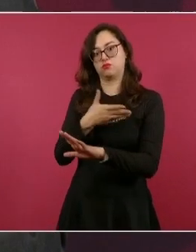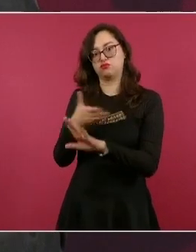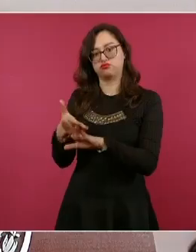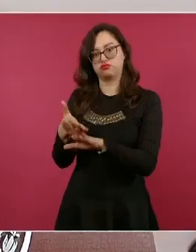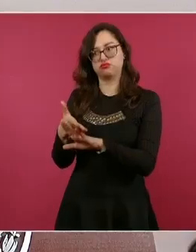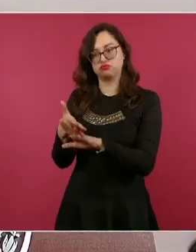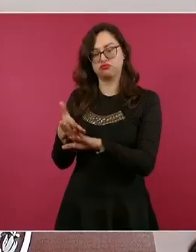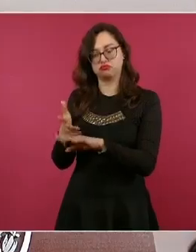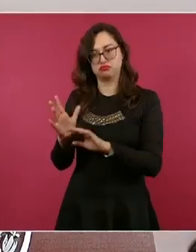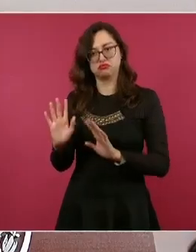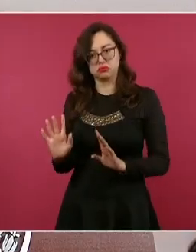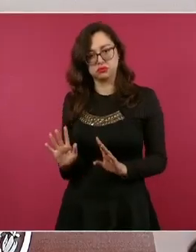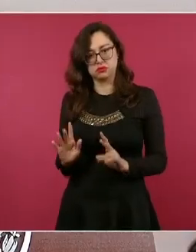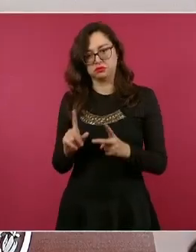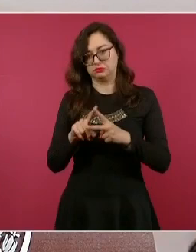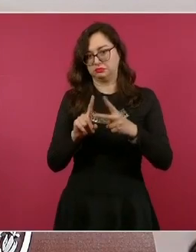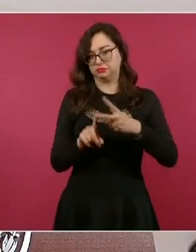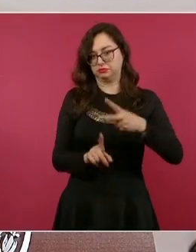Breve,